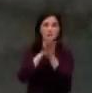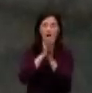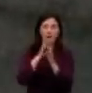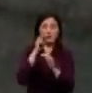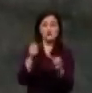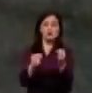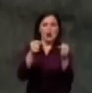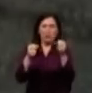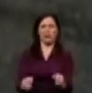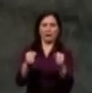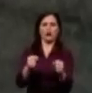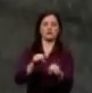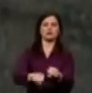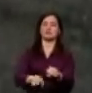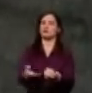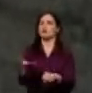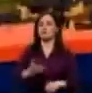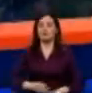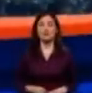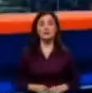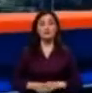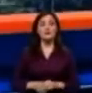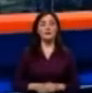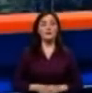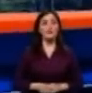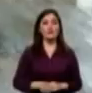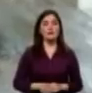a los conductores el estado de la vía.